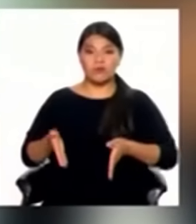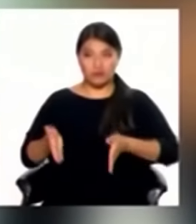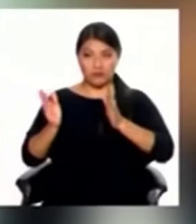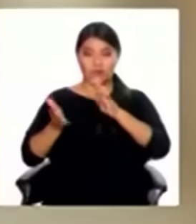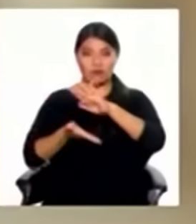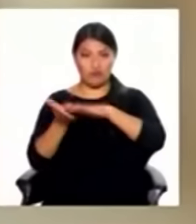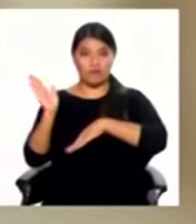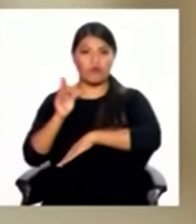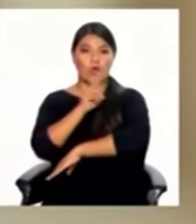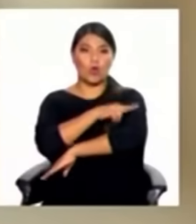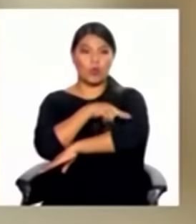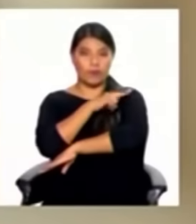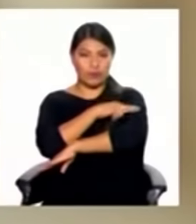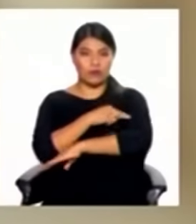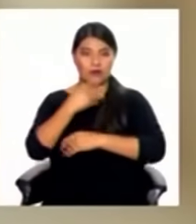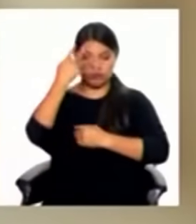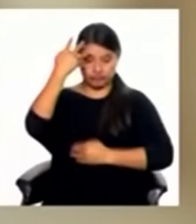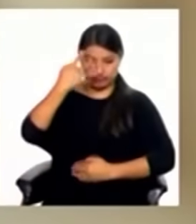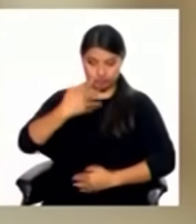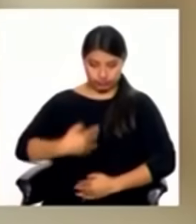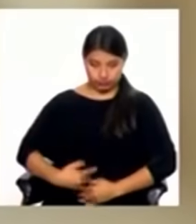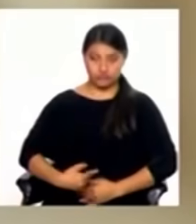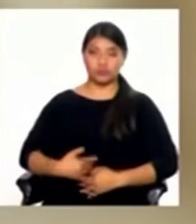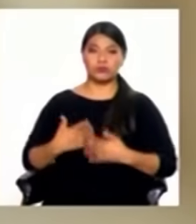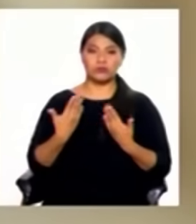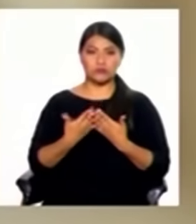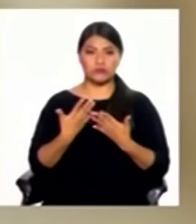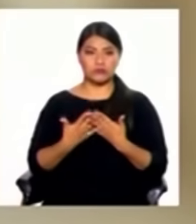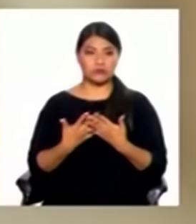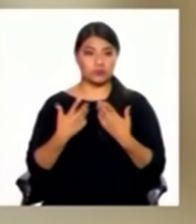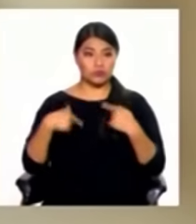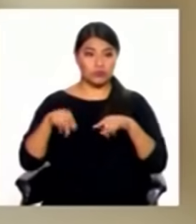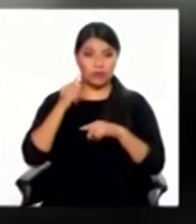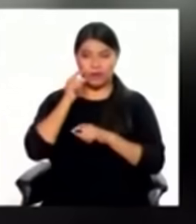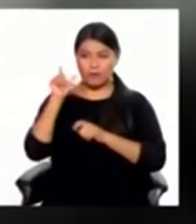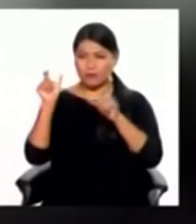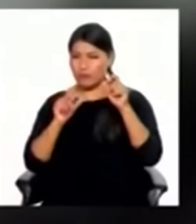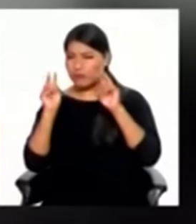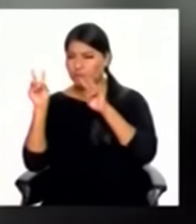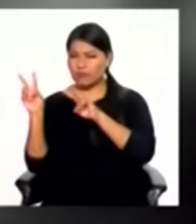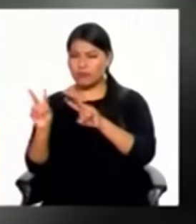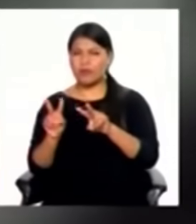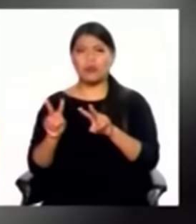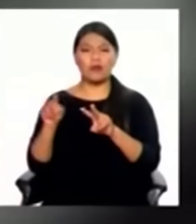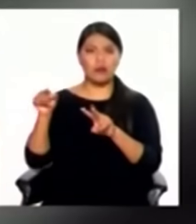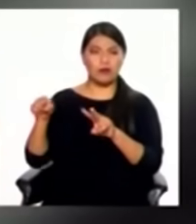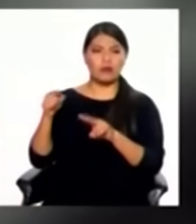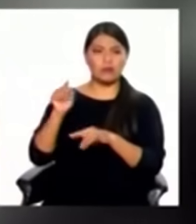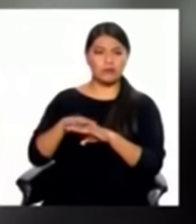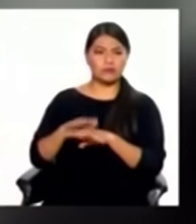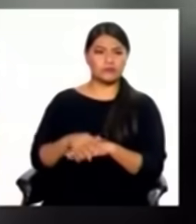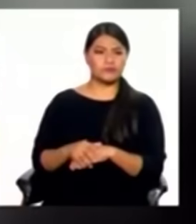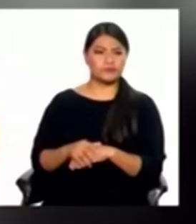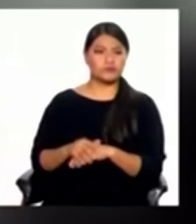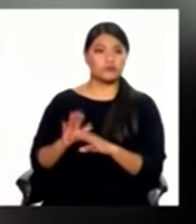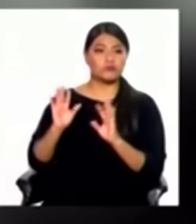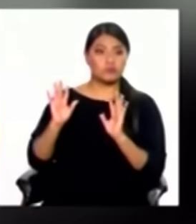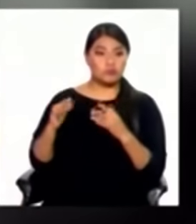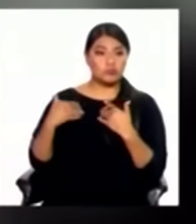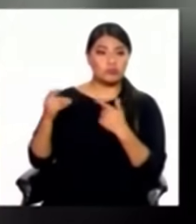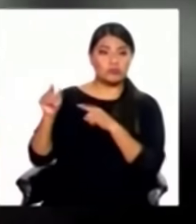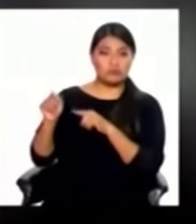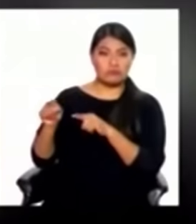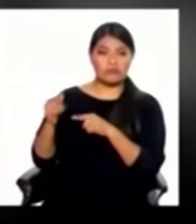local. La adolescente también pasó por un médico legista, pues muchos de los vecinos del lugar que le prestaron atención aducían que podría haber